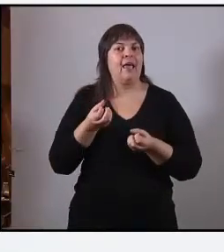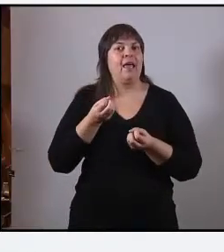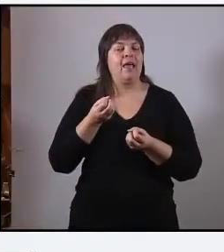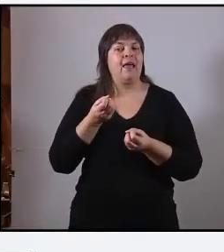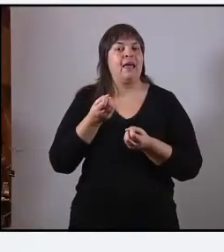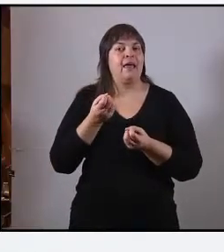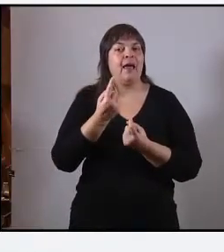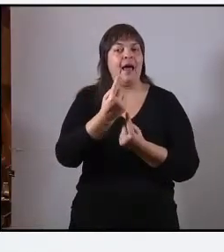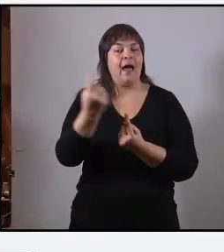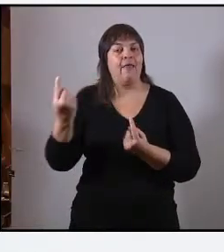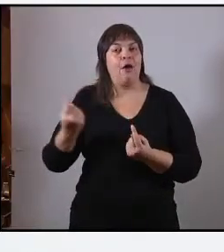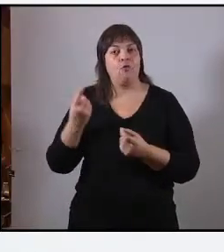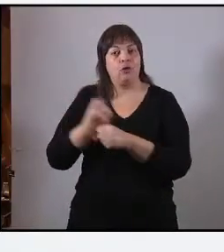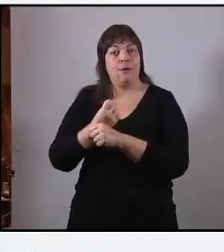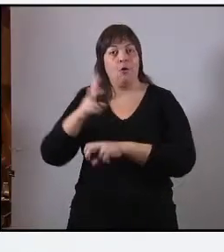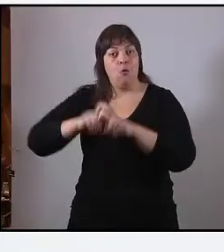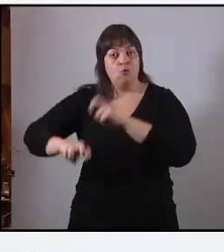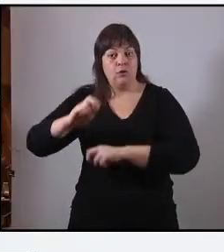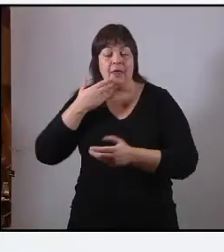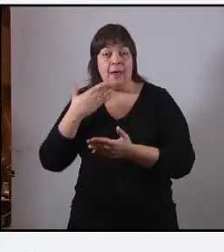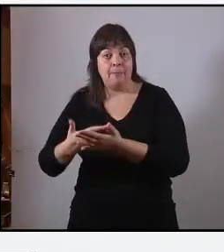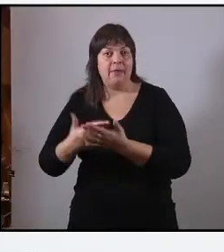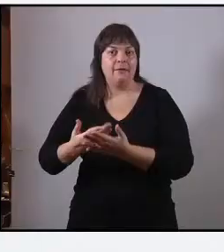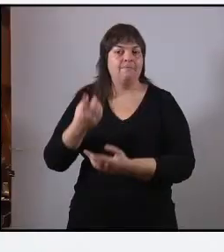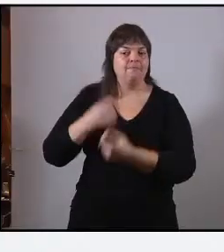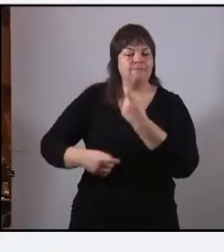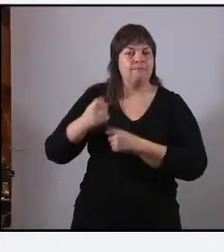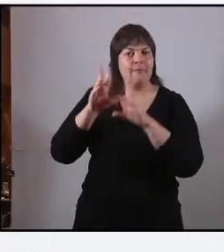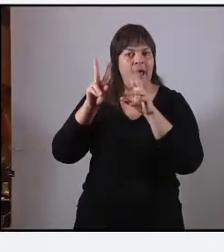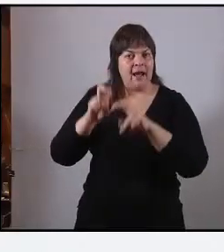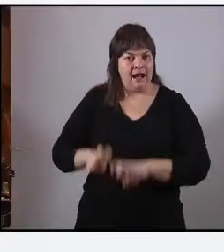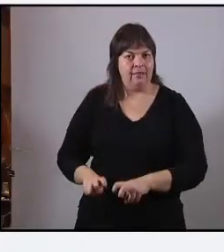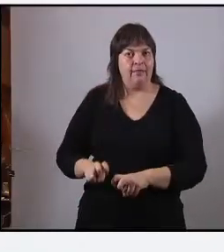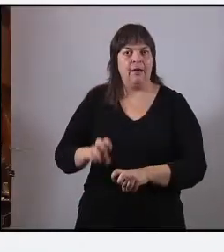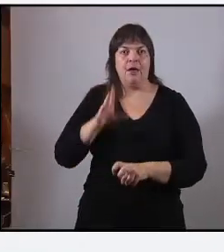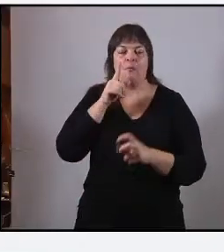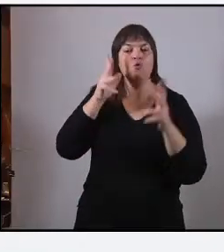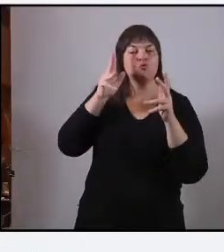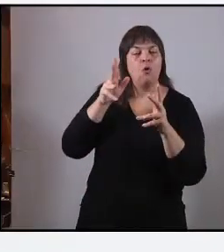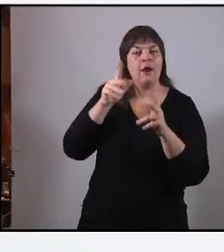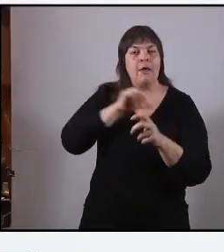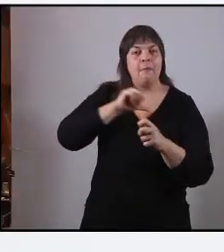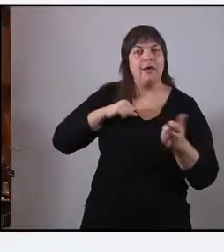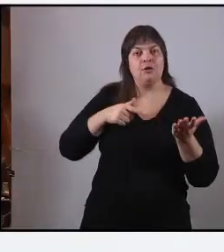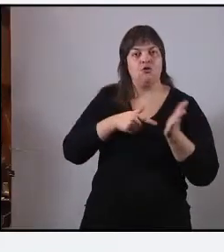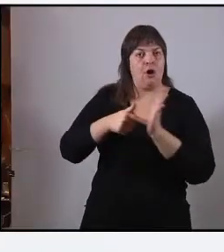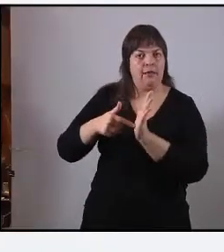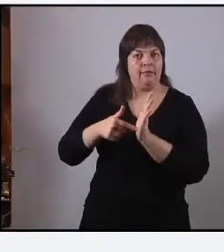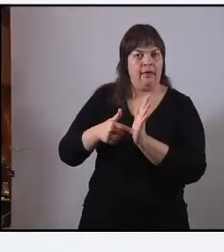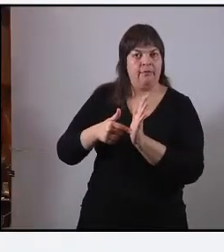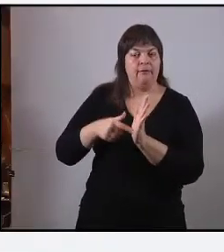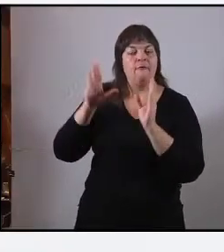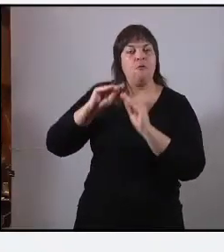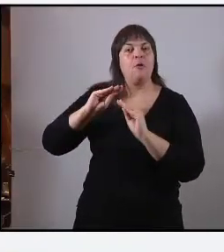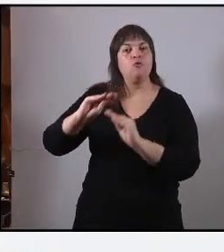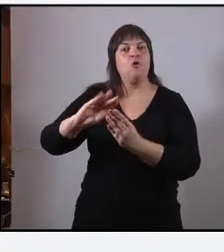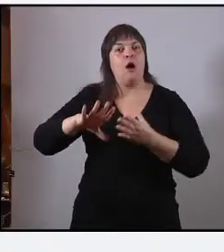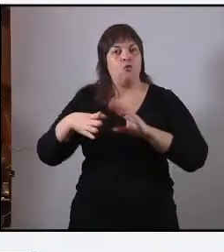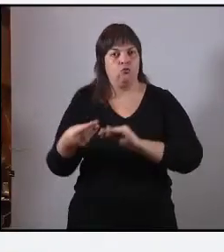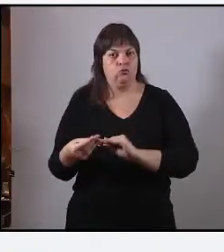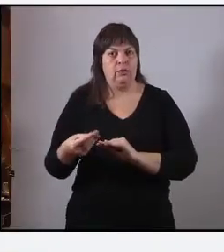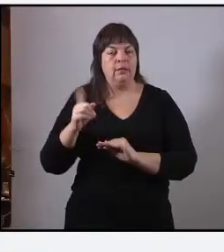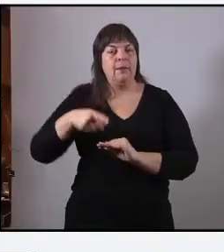cada demandante de empleo para ofrecerles sugerencias personalizadas que se ajusten a su formación y